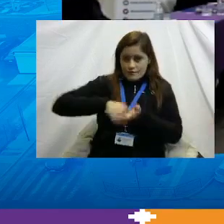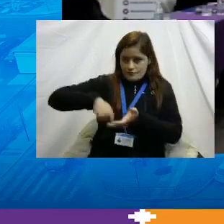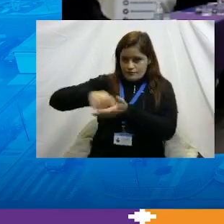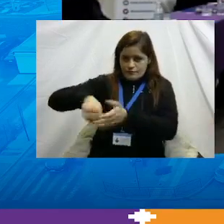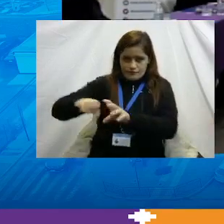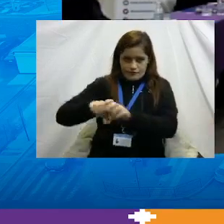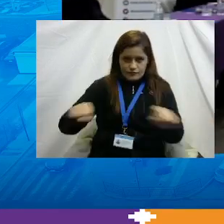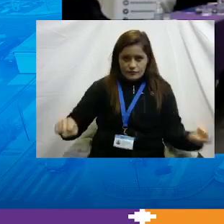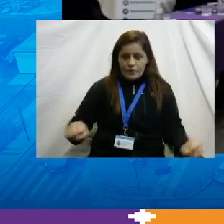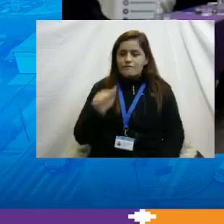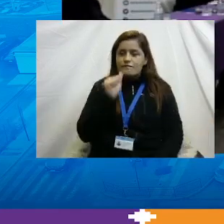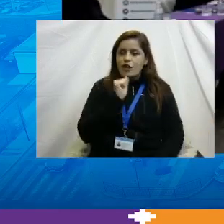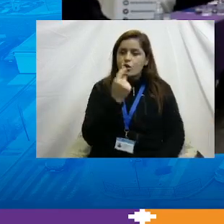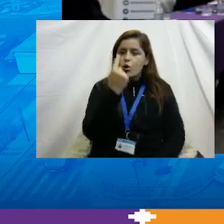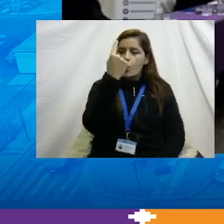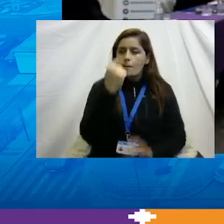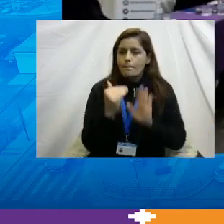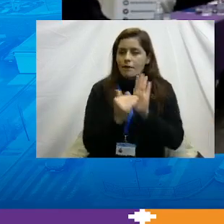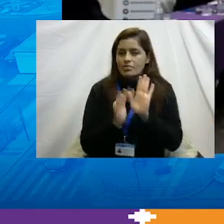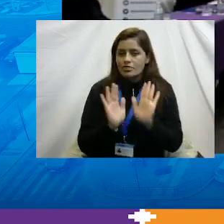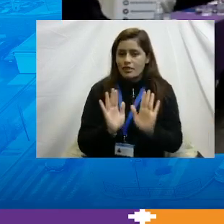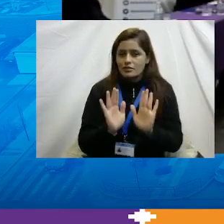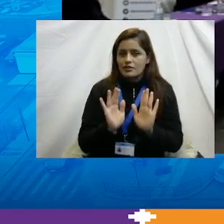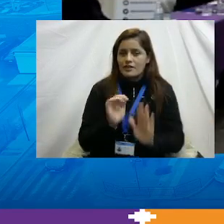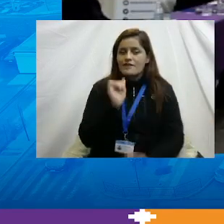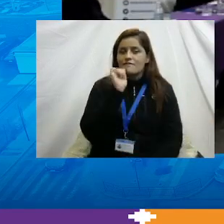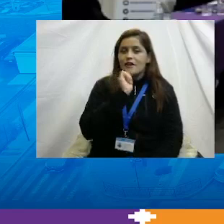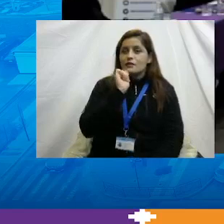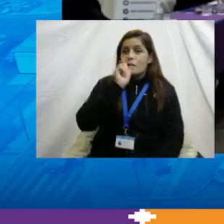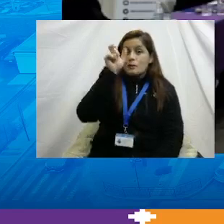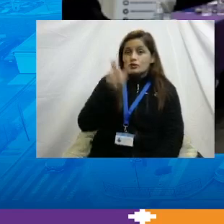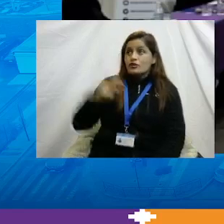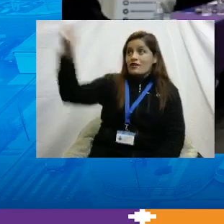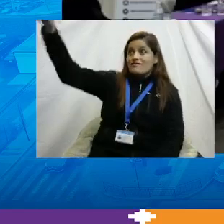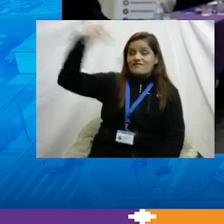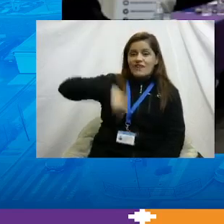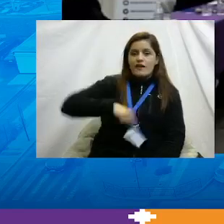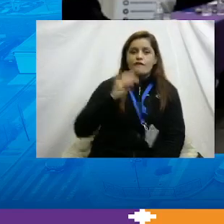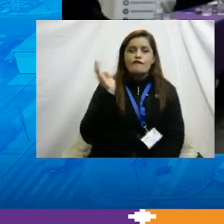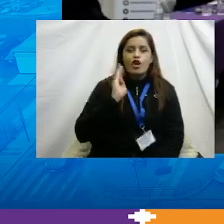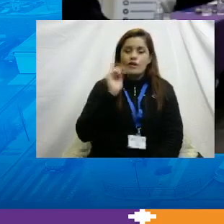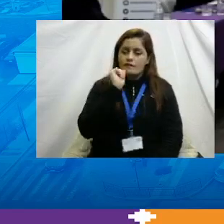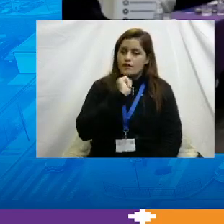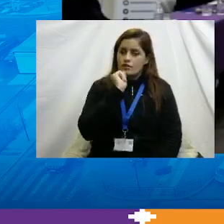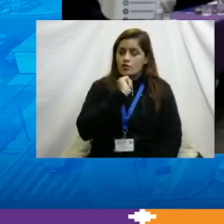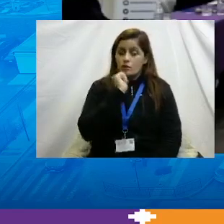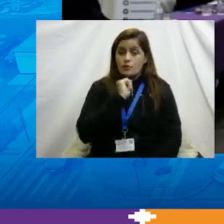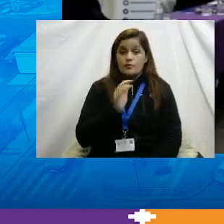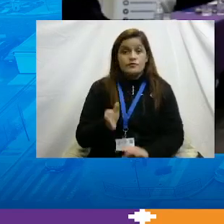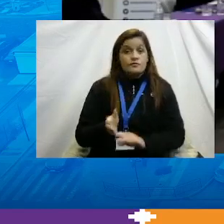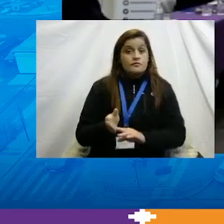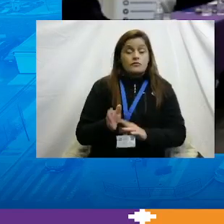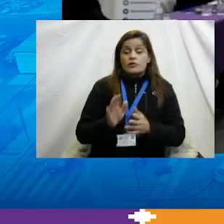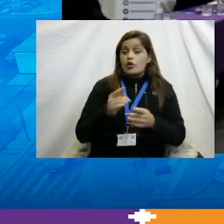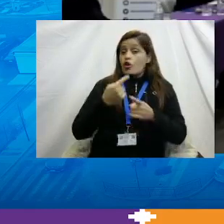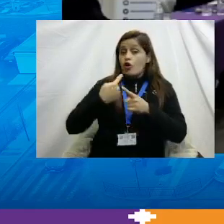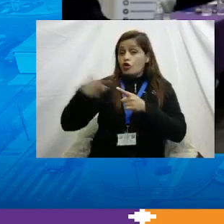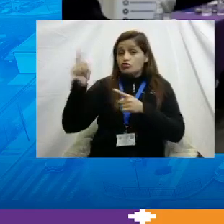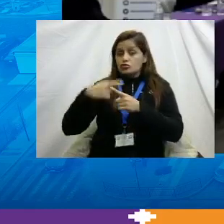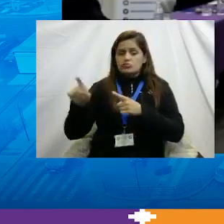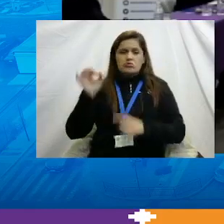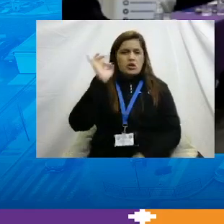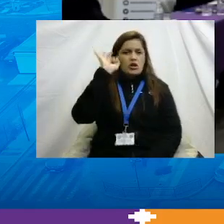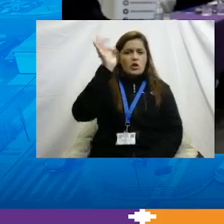solamente queda pendiente un tema con algunos funcionarios de la posta Bollenar. Pero por lo demás, fue una reunión